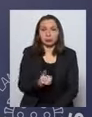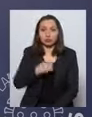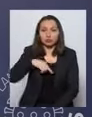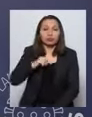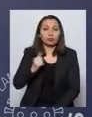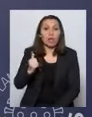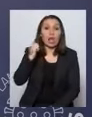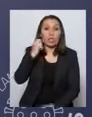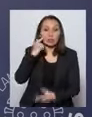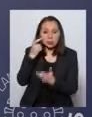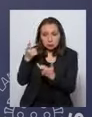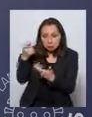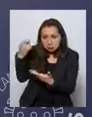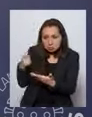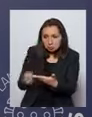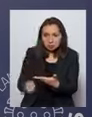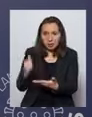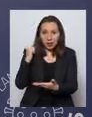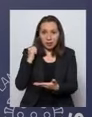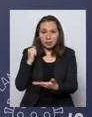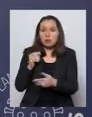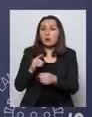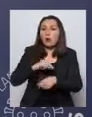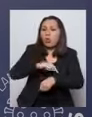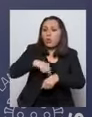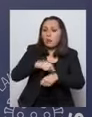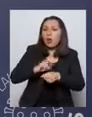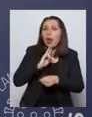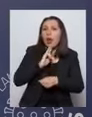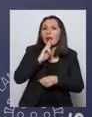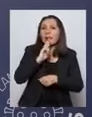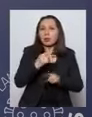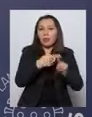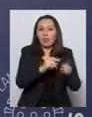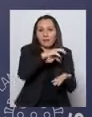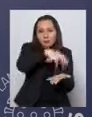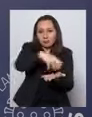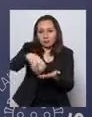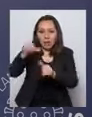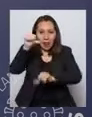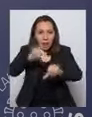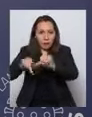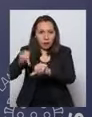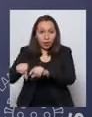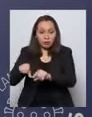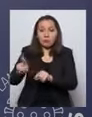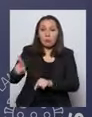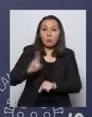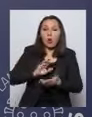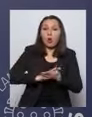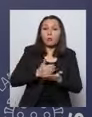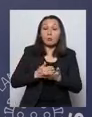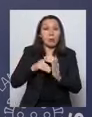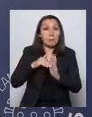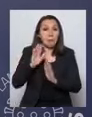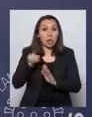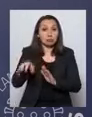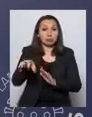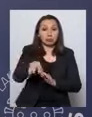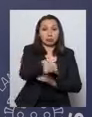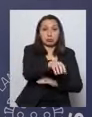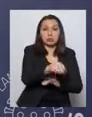ayer en la velocidad de entrega de los distintos laboratorios y en general la mayoría de los